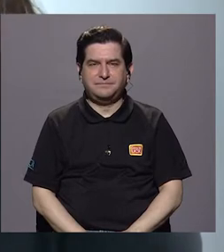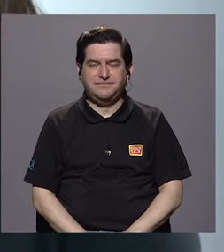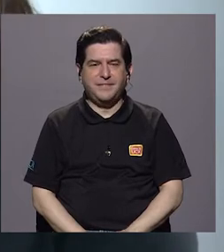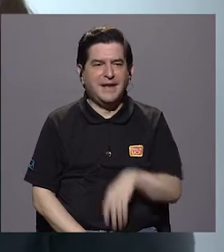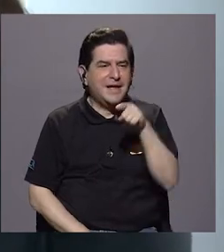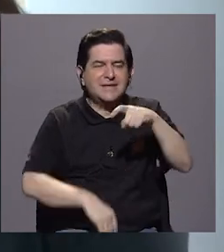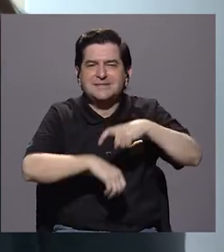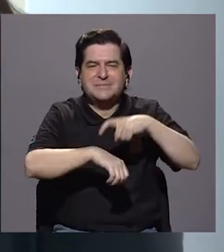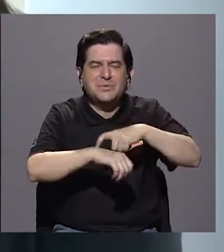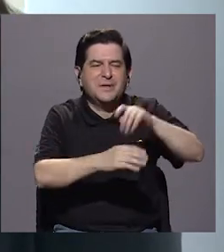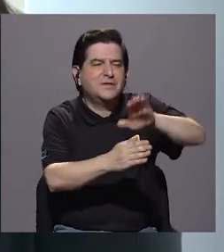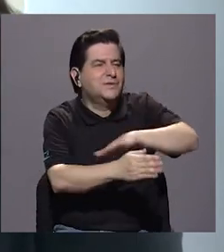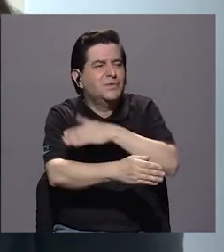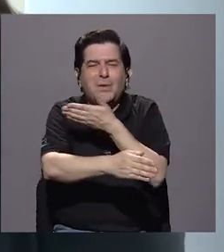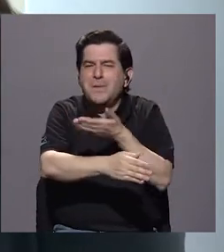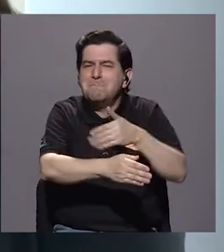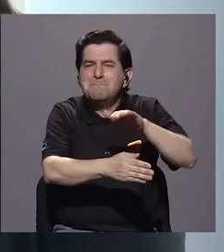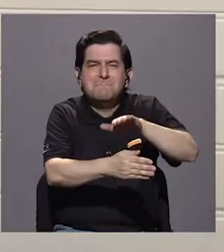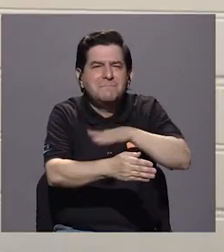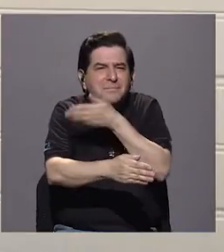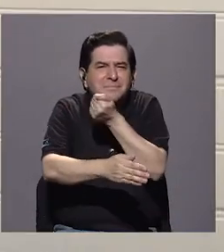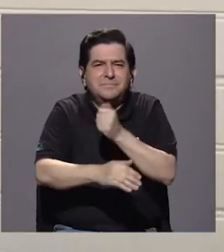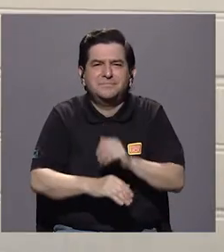la música, que tampoco